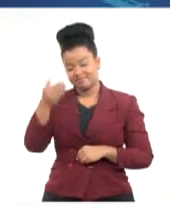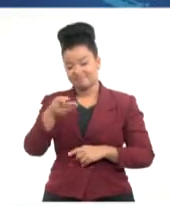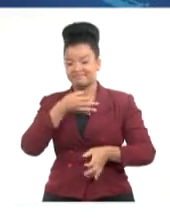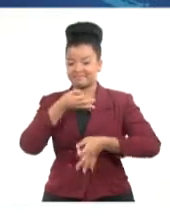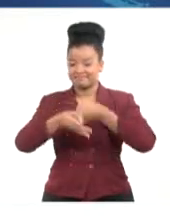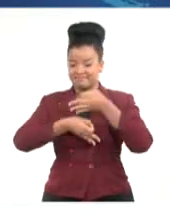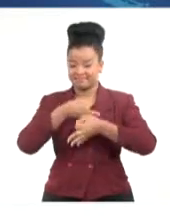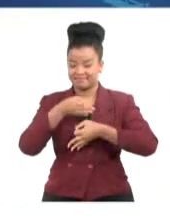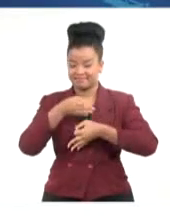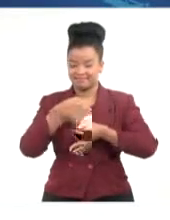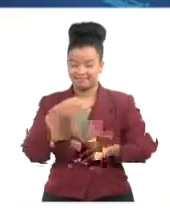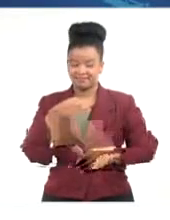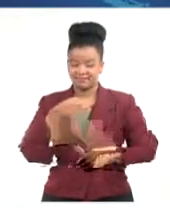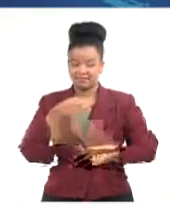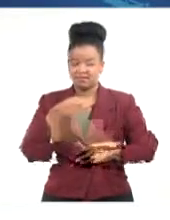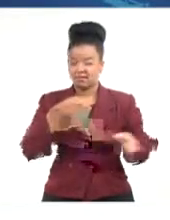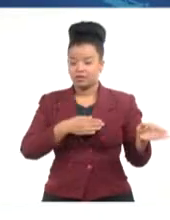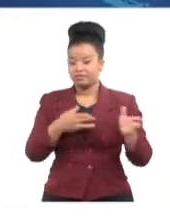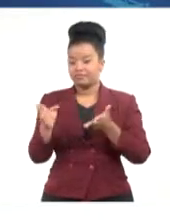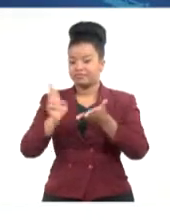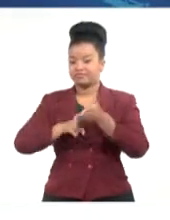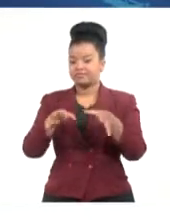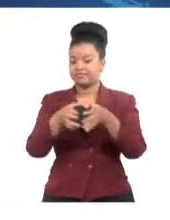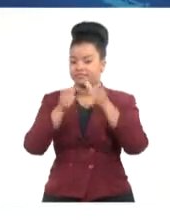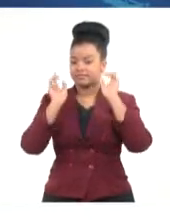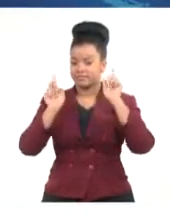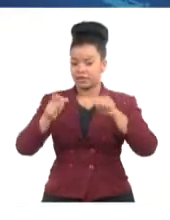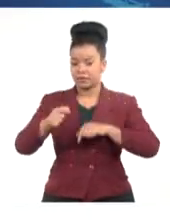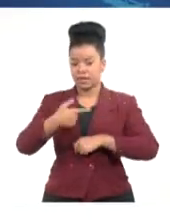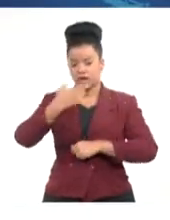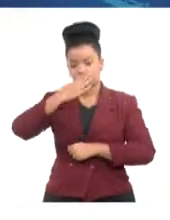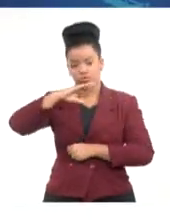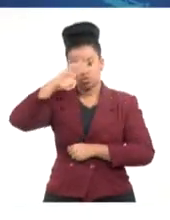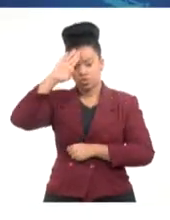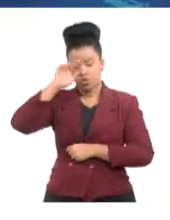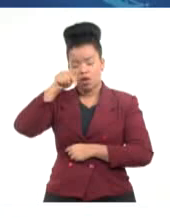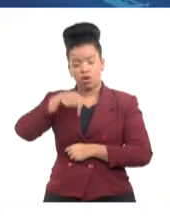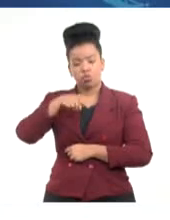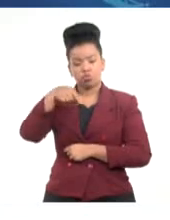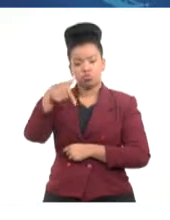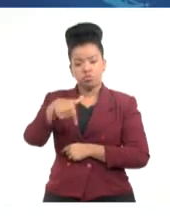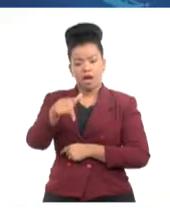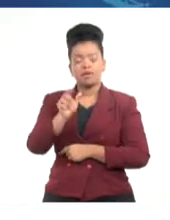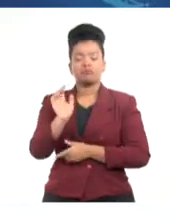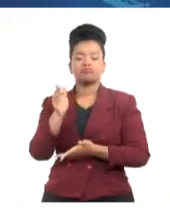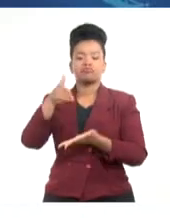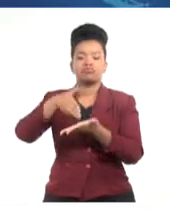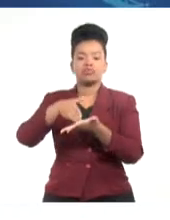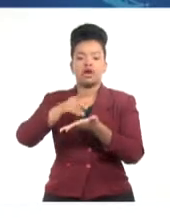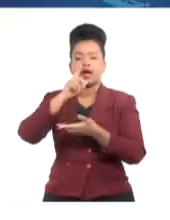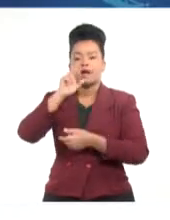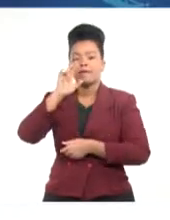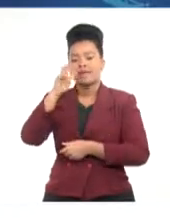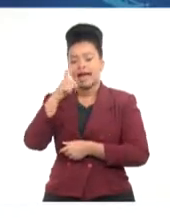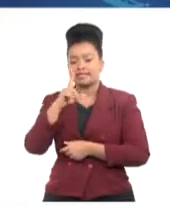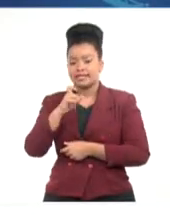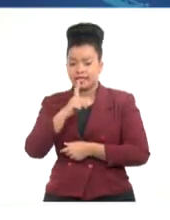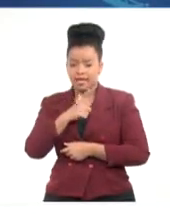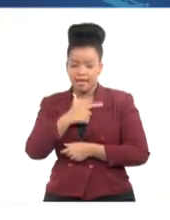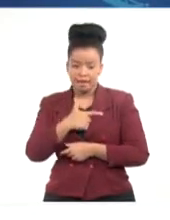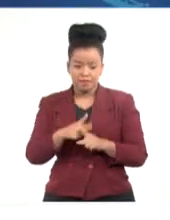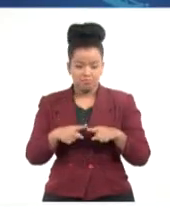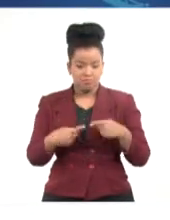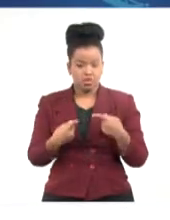Alejandro, el miembro del Buró Político y vicepresidente de la República, Salvador Valdés Mesa, llegó este jueves a Brasilia para participar en la toma de posesión